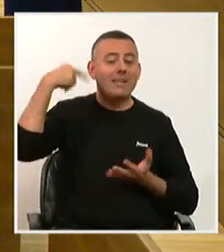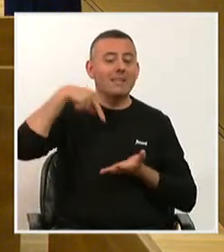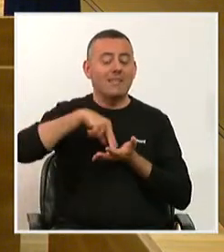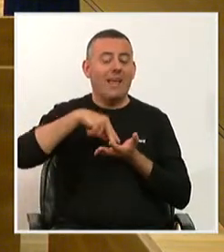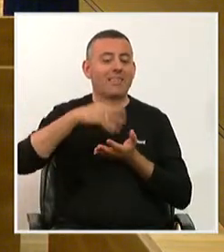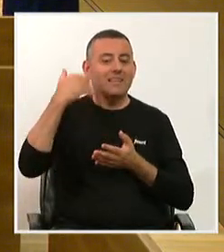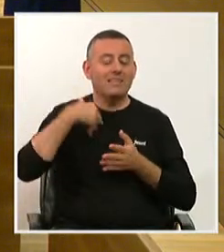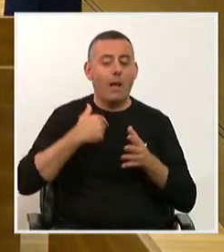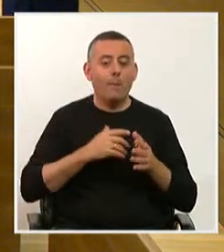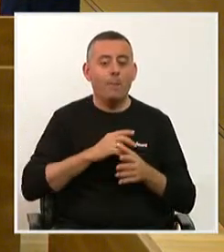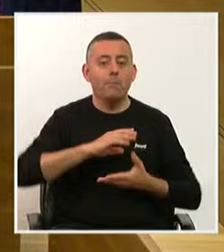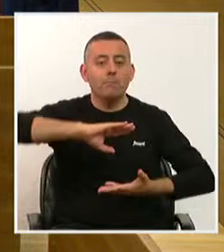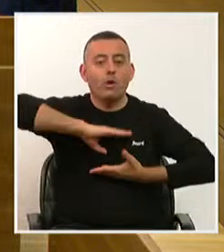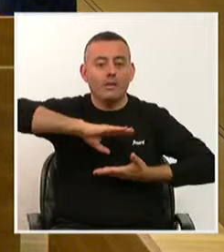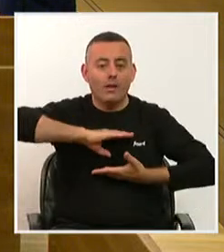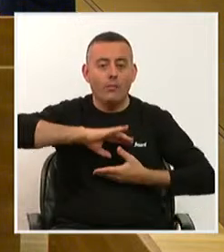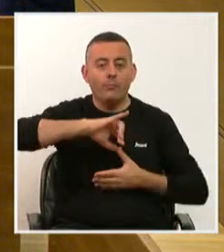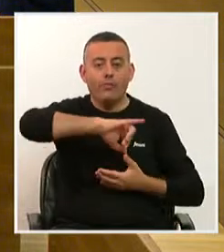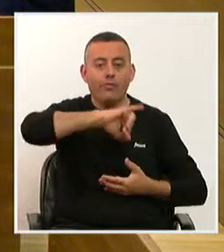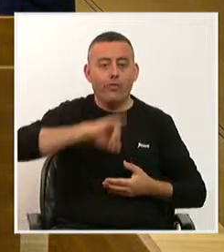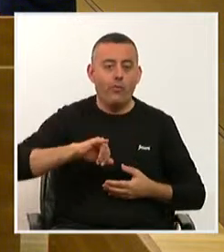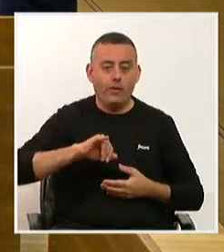experiencia yoar